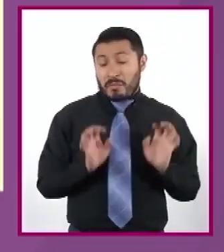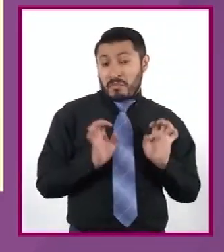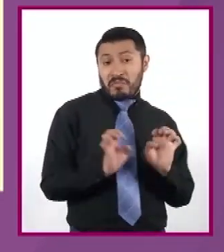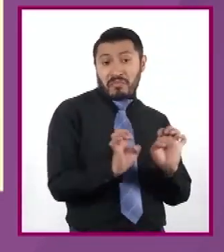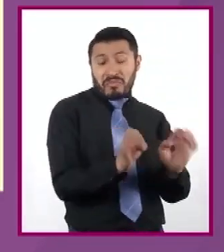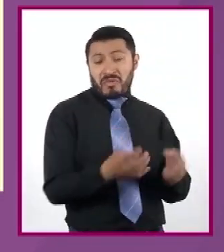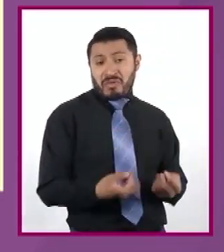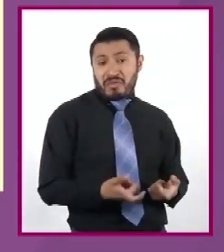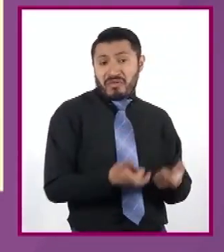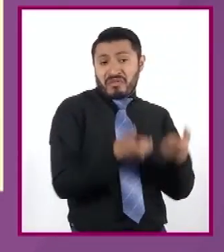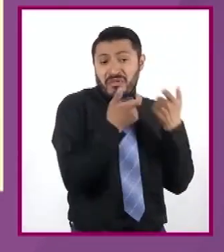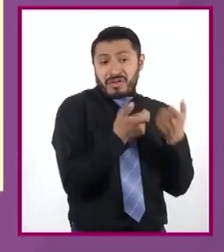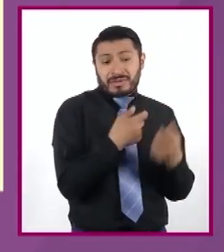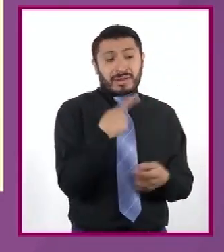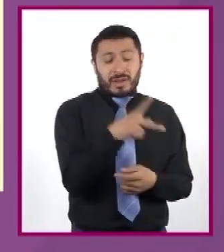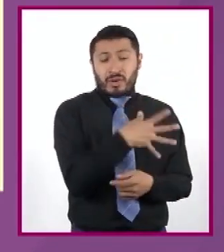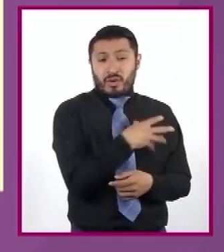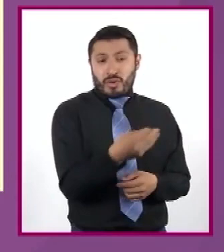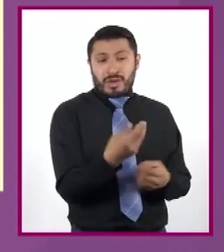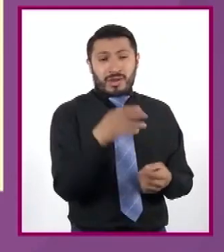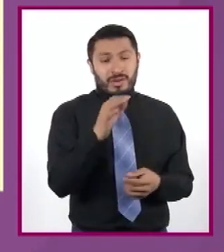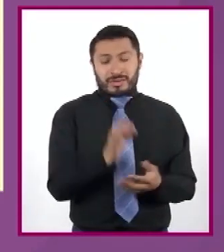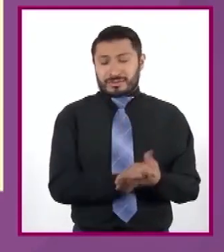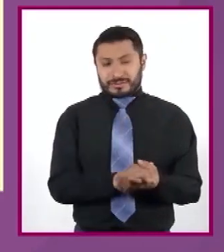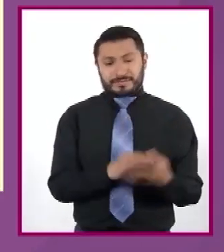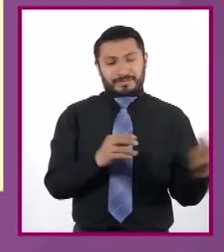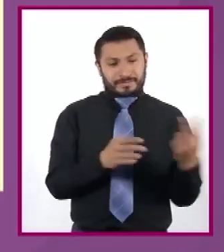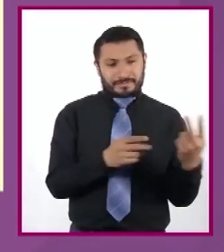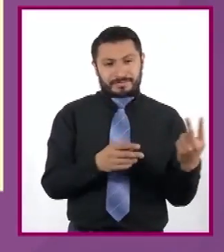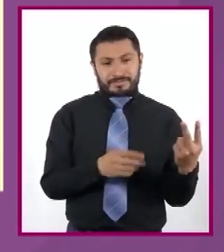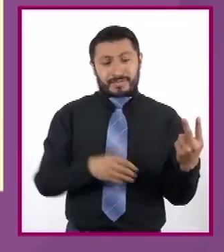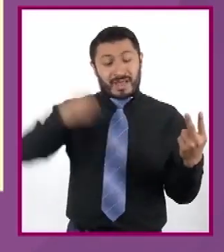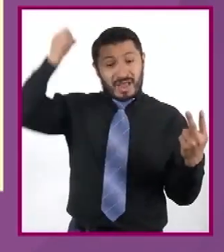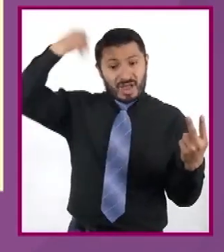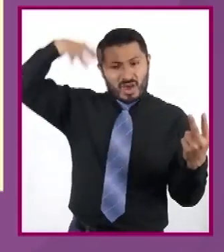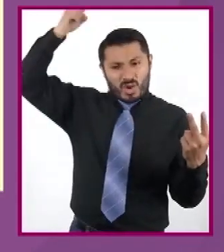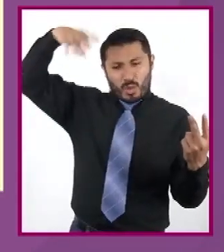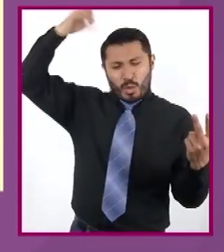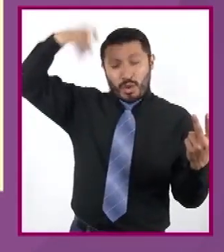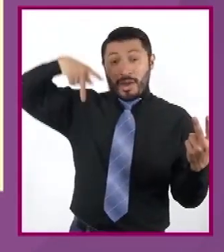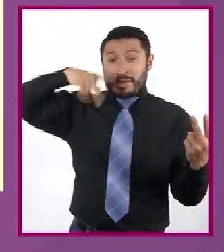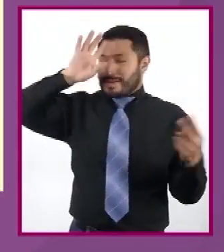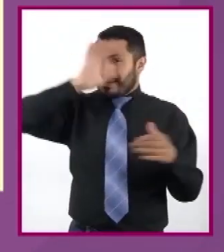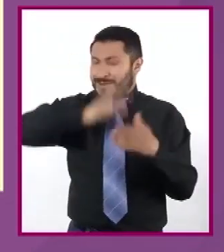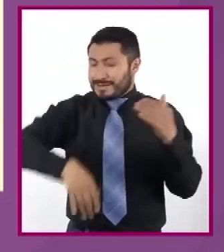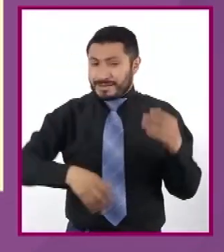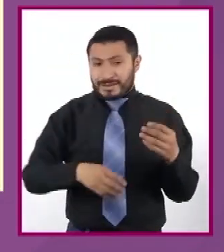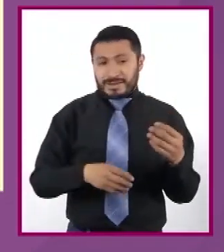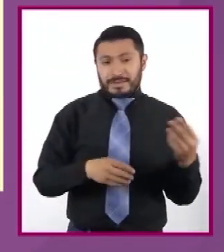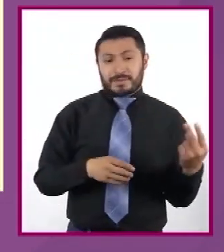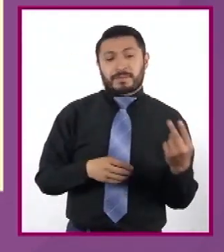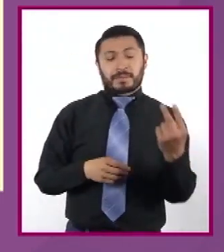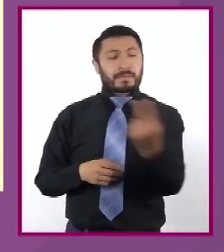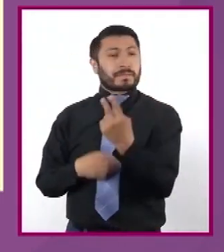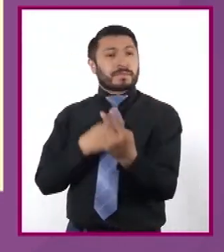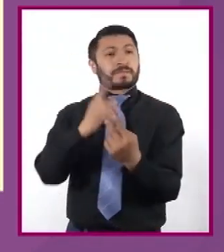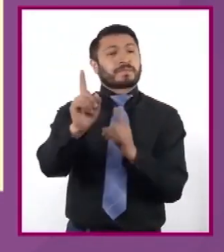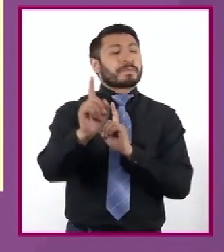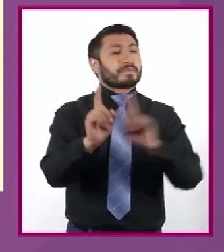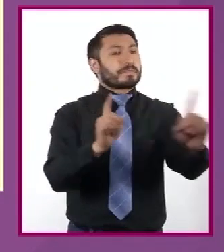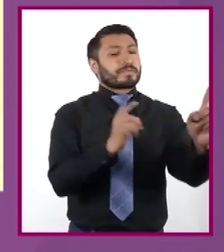Hale, junto con su hijo Frederick. Cuando la lluvia termina, cada uno se va por su lado.